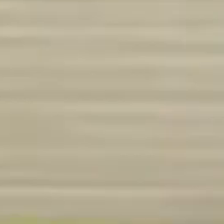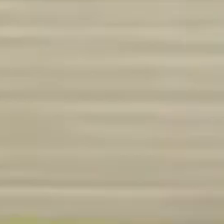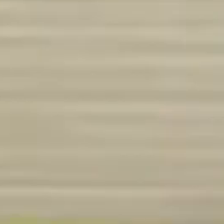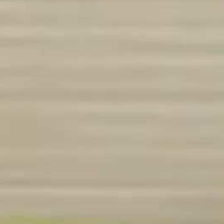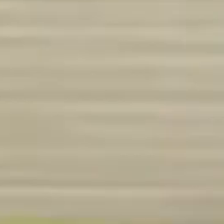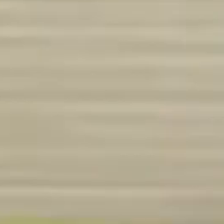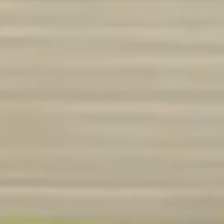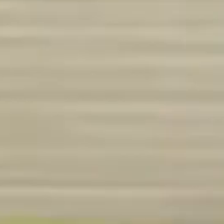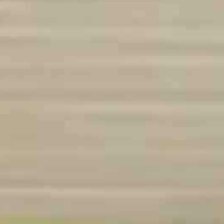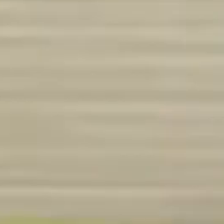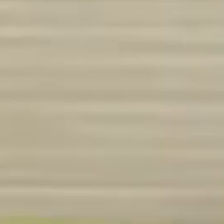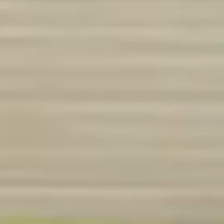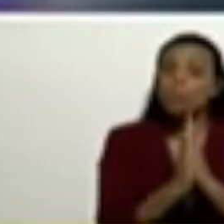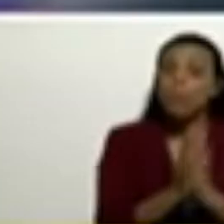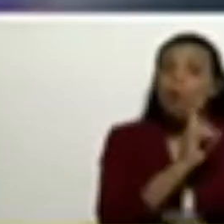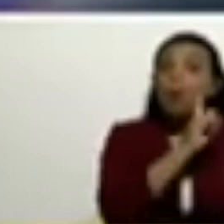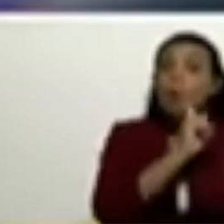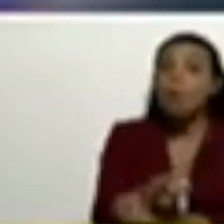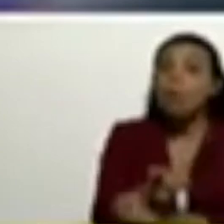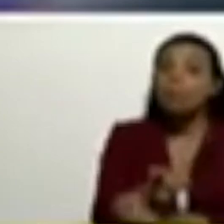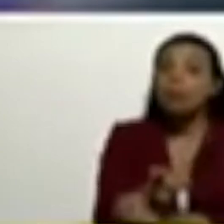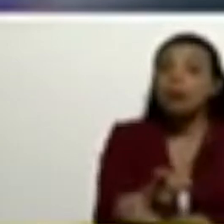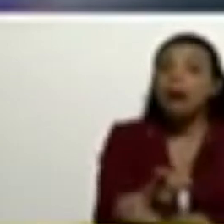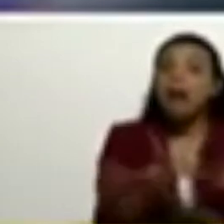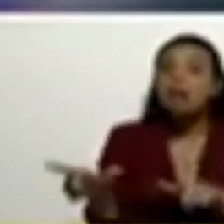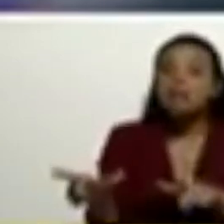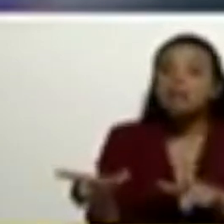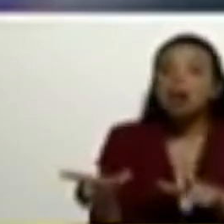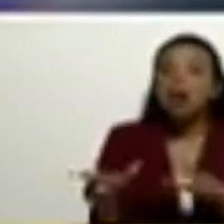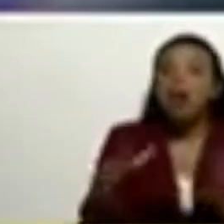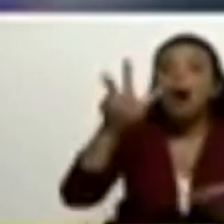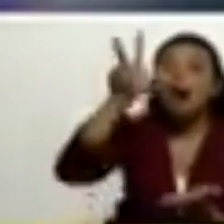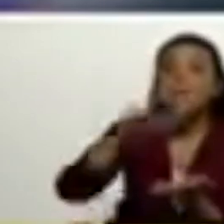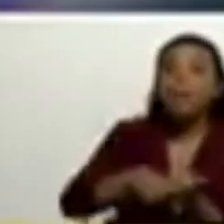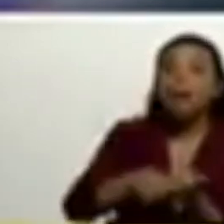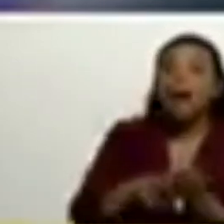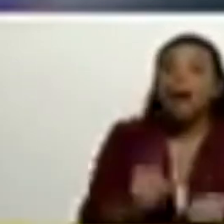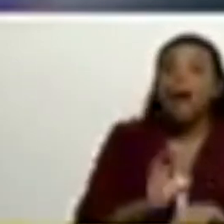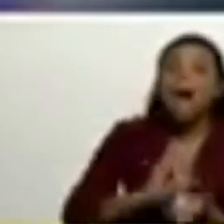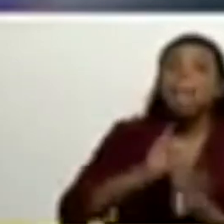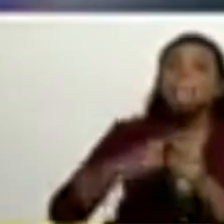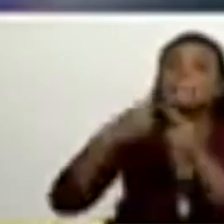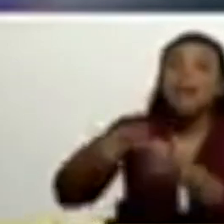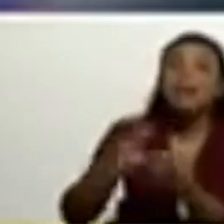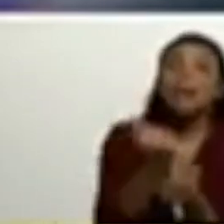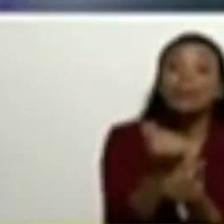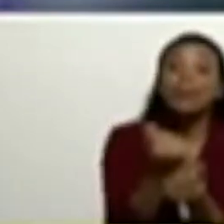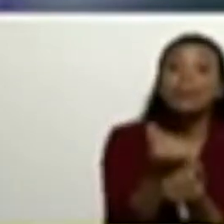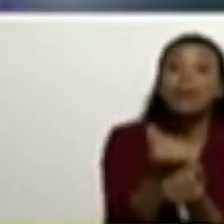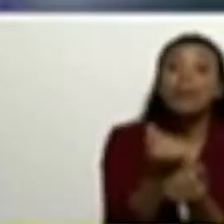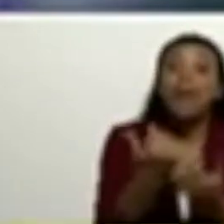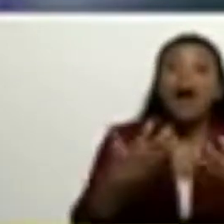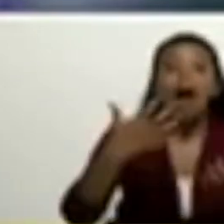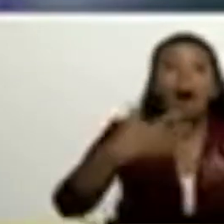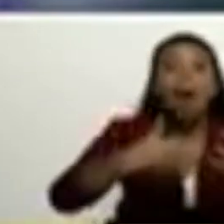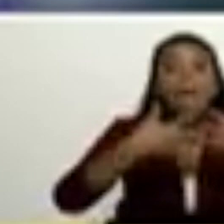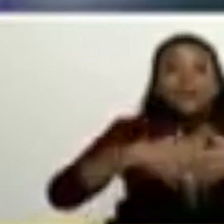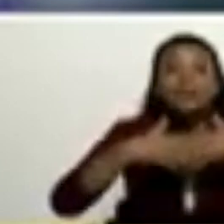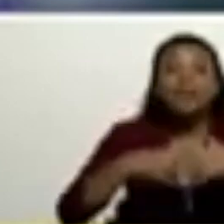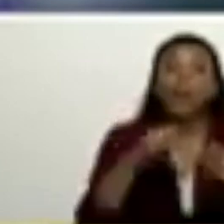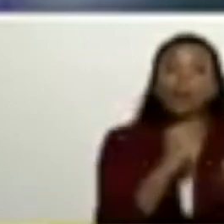doy la orden inmediata de activarse para otorgar créditos a los operadores